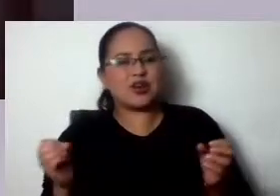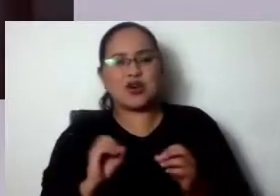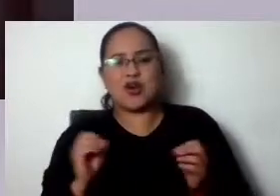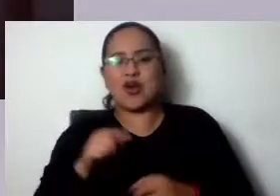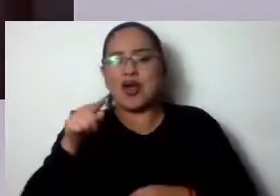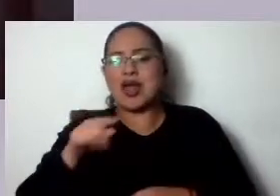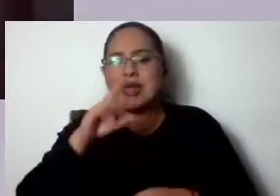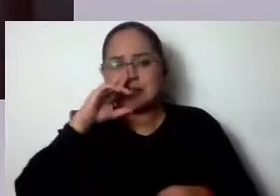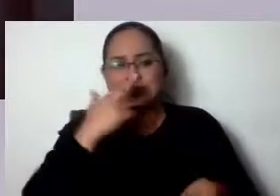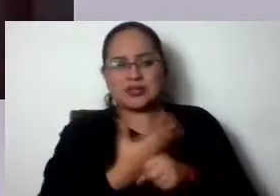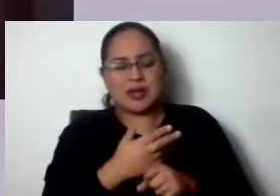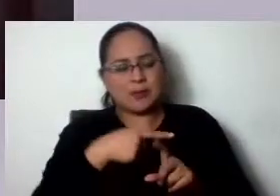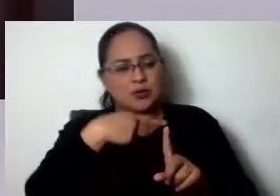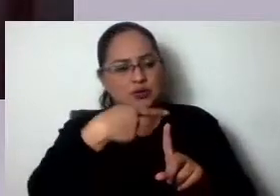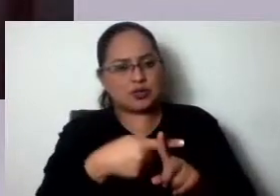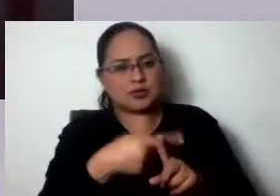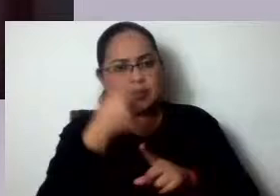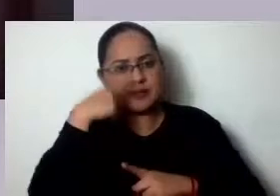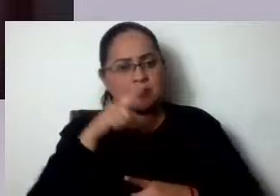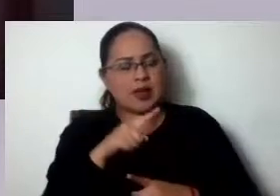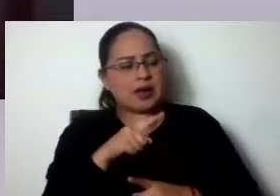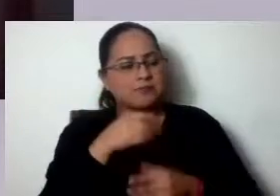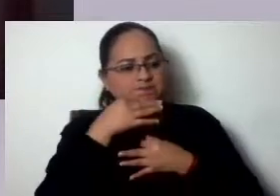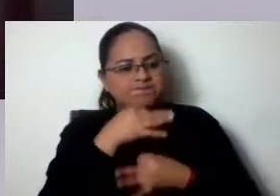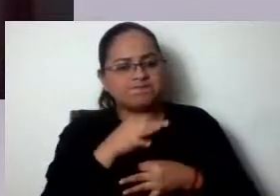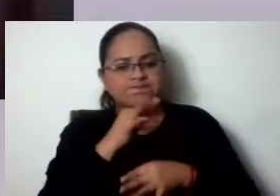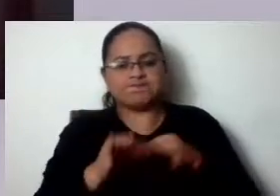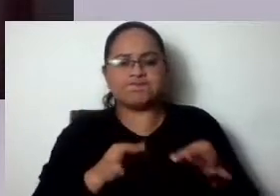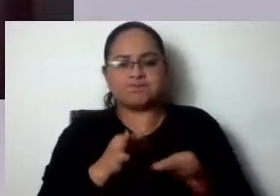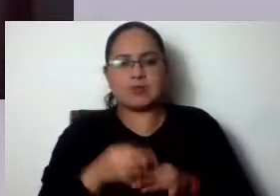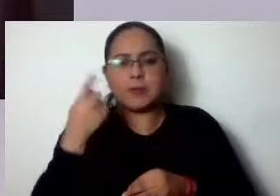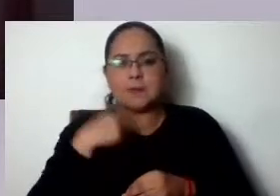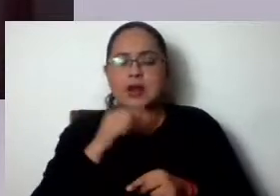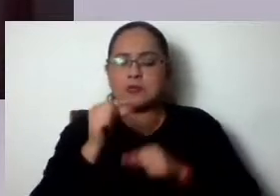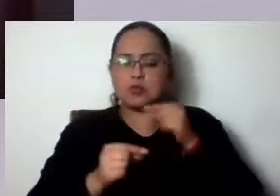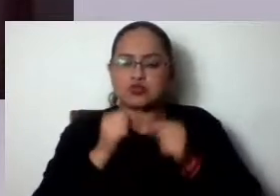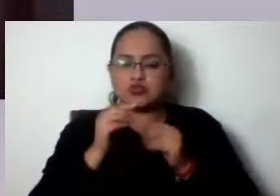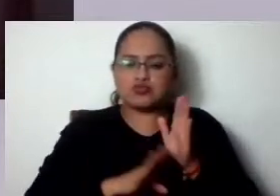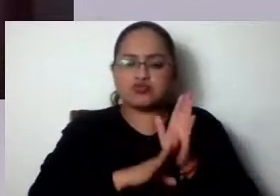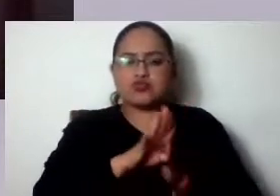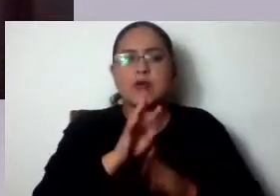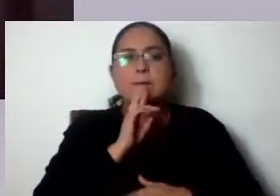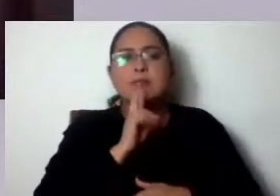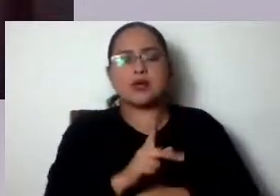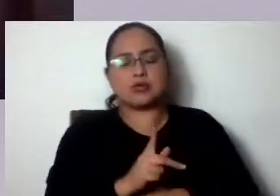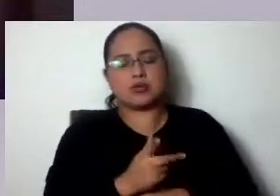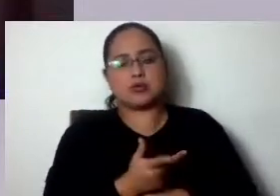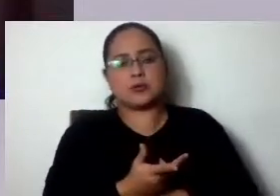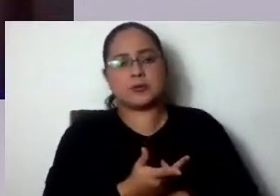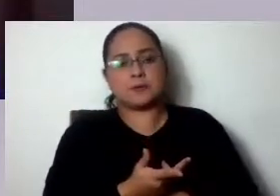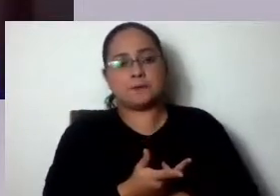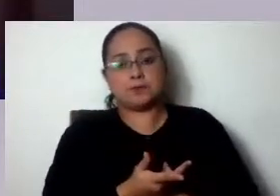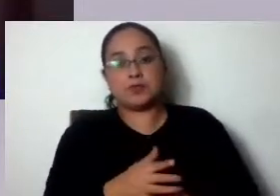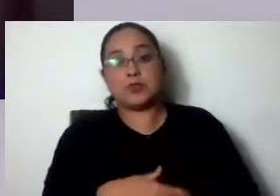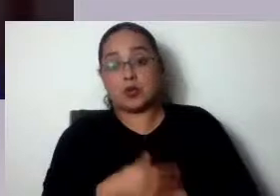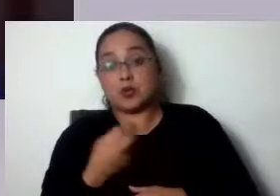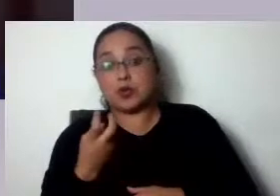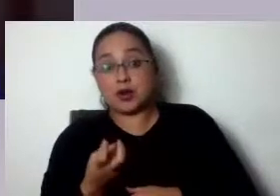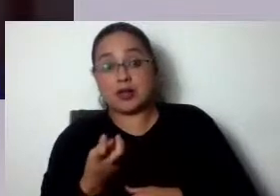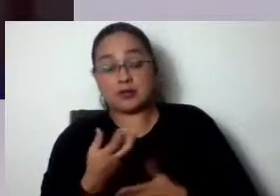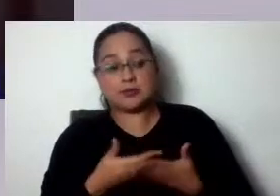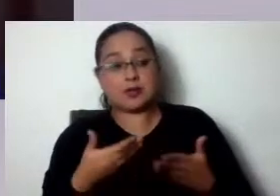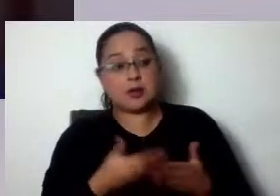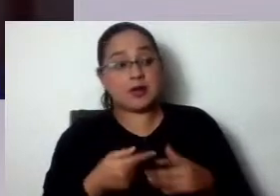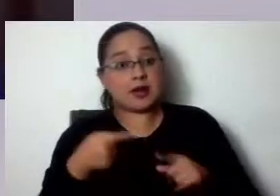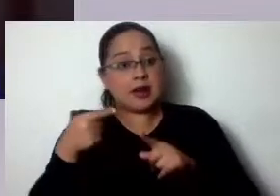obligación positiva de promover los de manera progresiva y de manera gradual en esa medida este principio